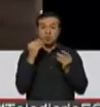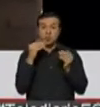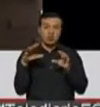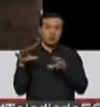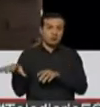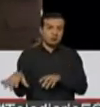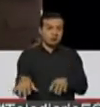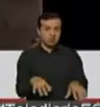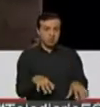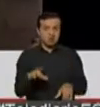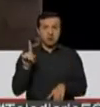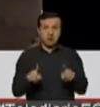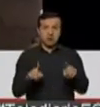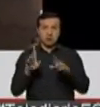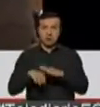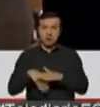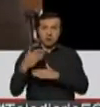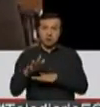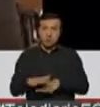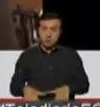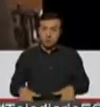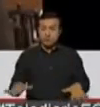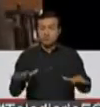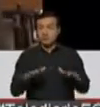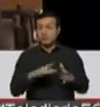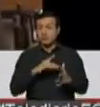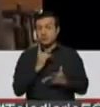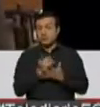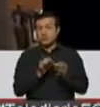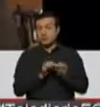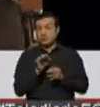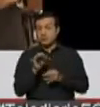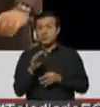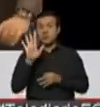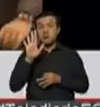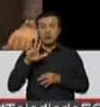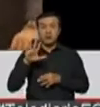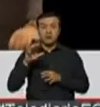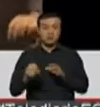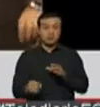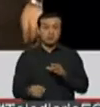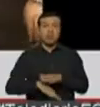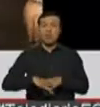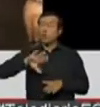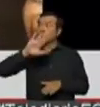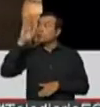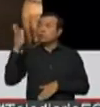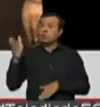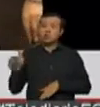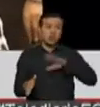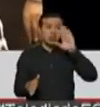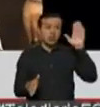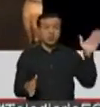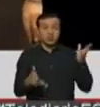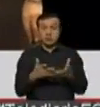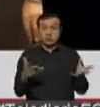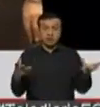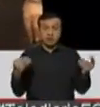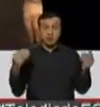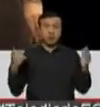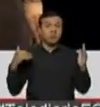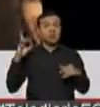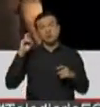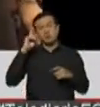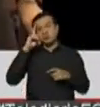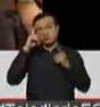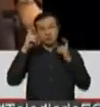dan incluso por fuera del poblado, las zonas que son montañosas, selváticas, esas actividades son de mucho más